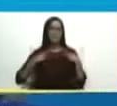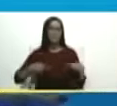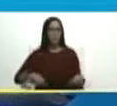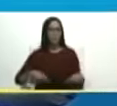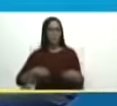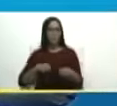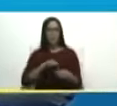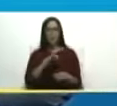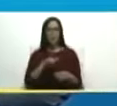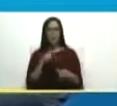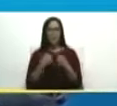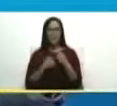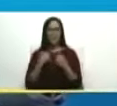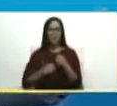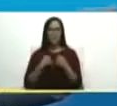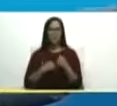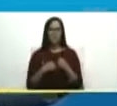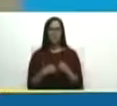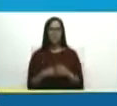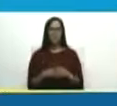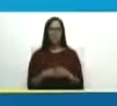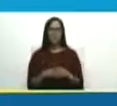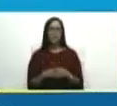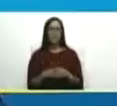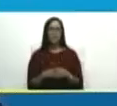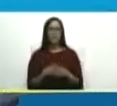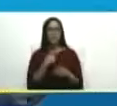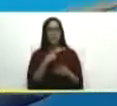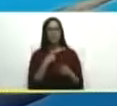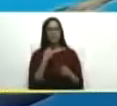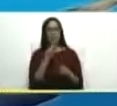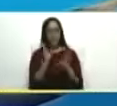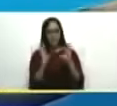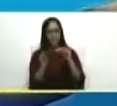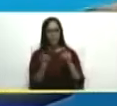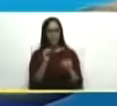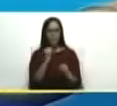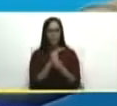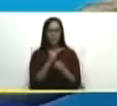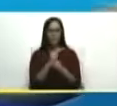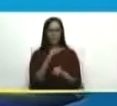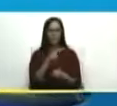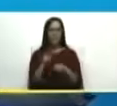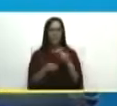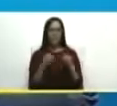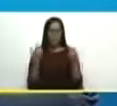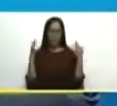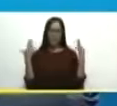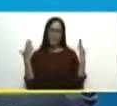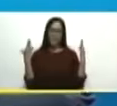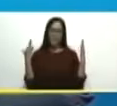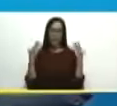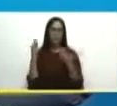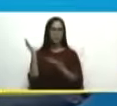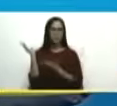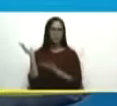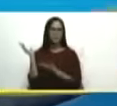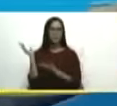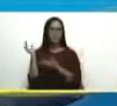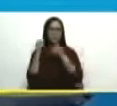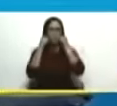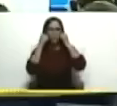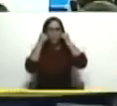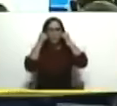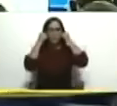queso rallado. Yo quisiera que Guy nos hablara un poco del trabajo que ustedes hacen. Yo quiero pedir un aplauso para Guy Bernáez,